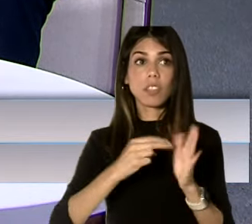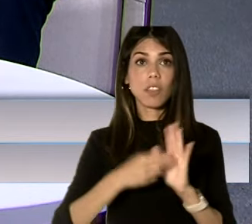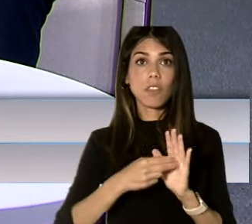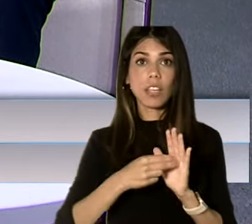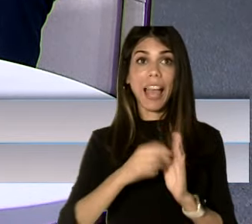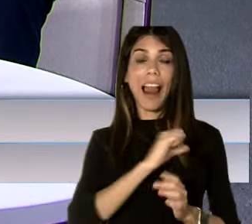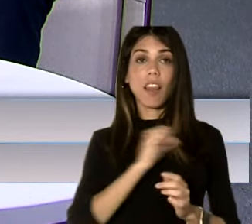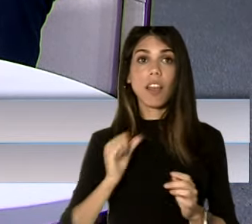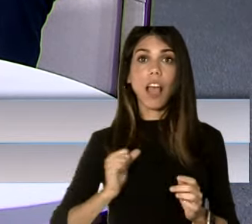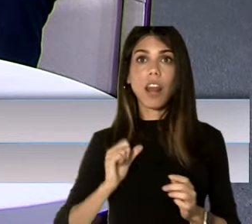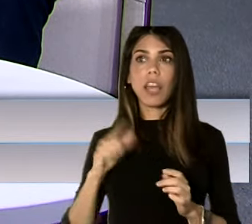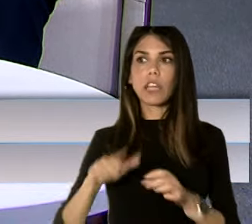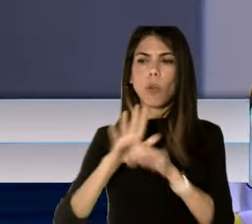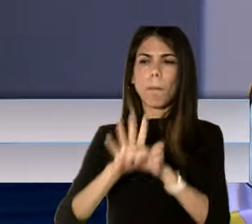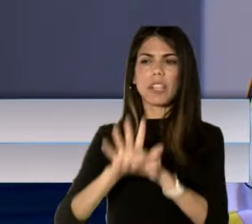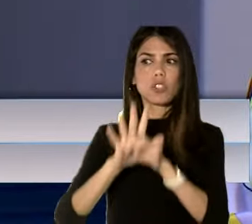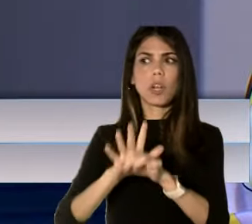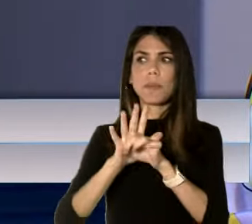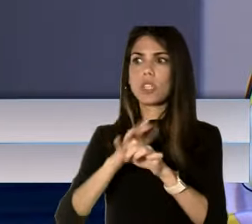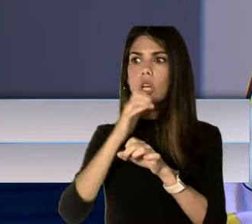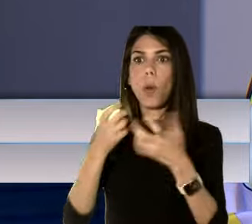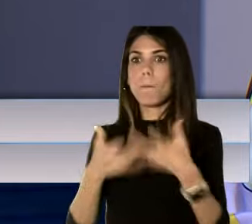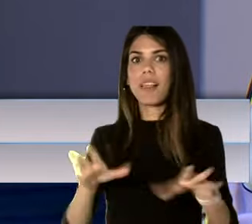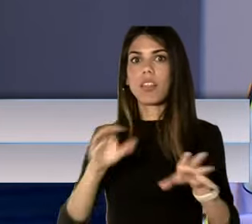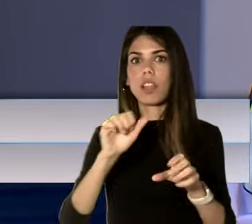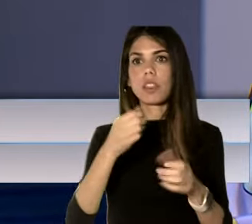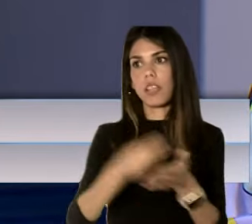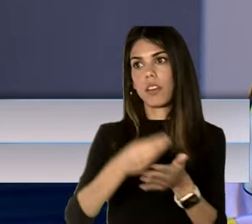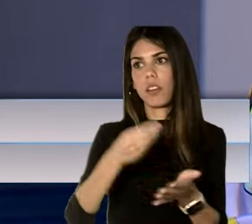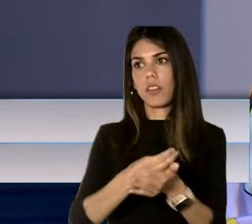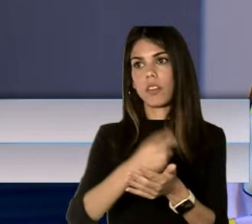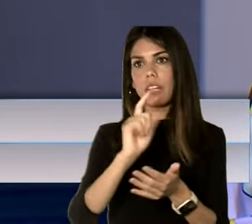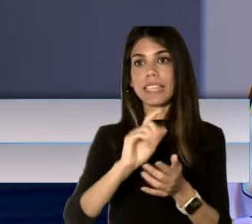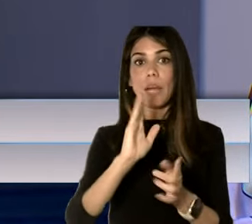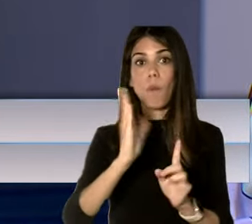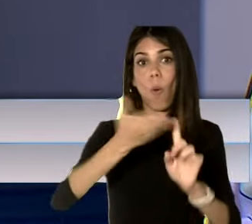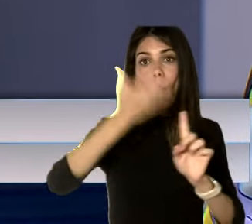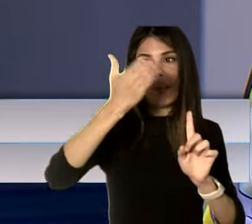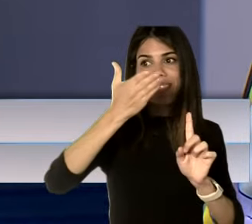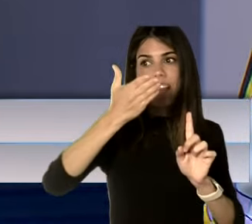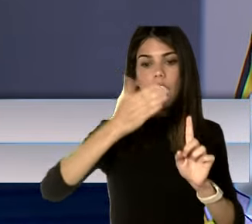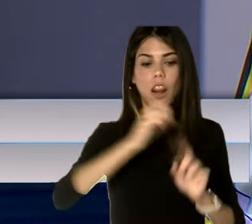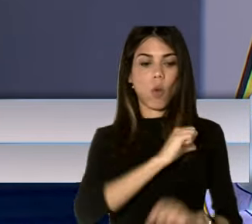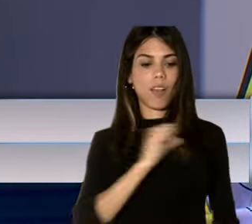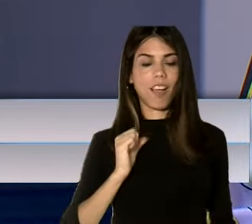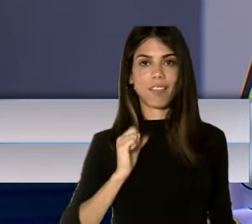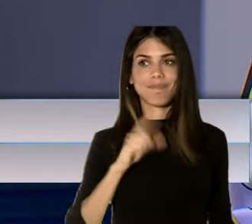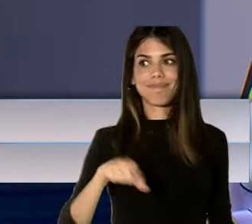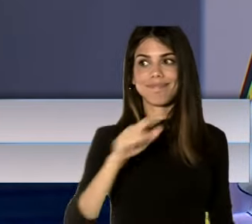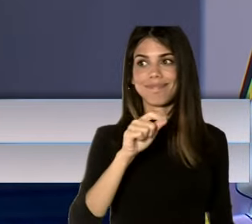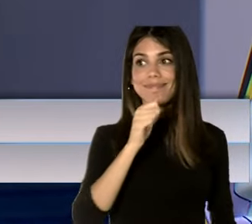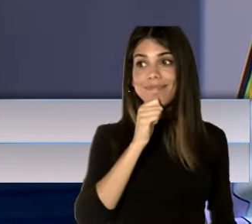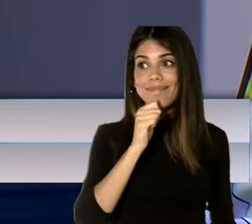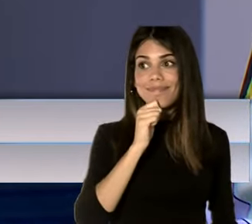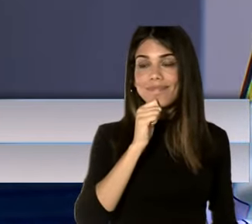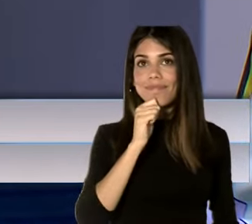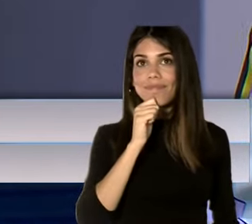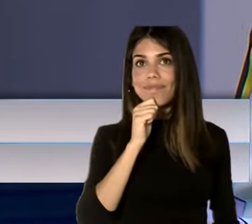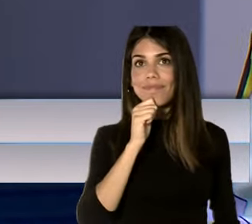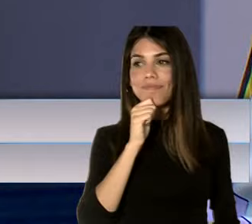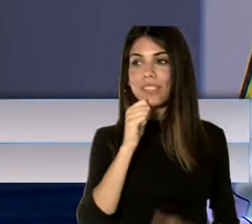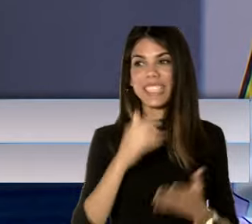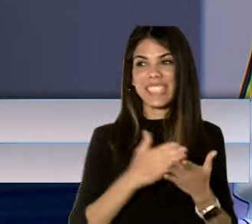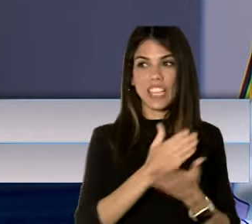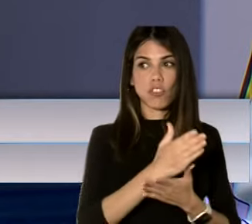presionando y Buscar De qué forma no perder con aquí hay que convencer a los alcaldes es el sector privado el sector de uno ha